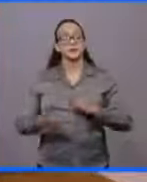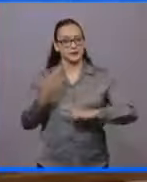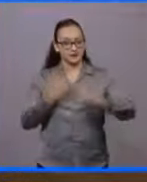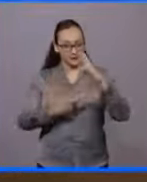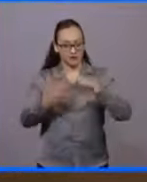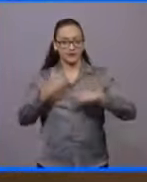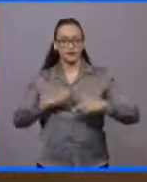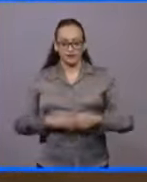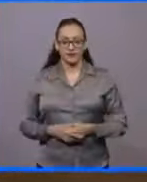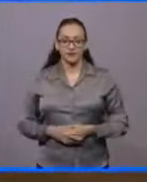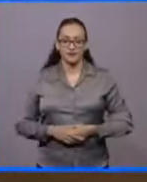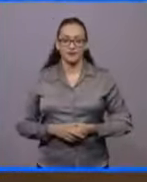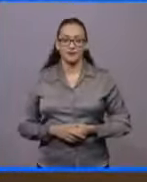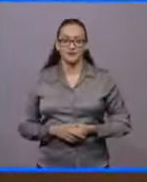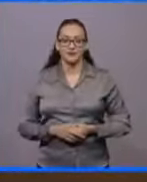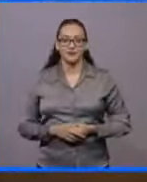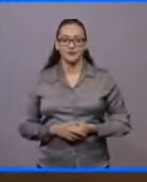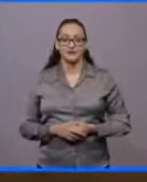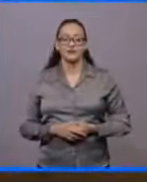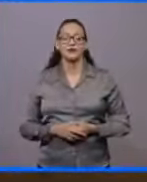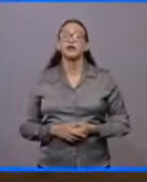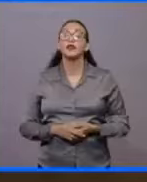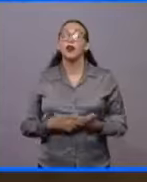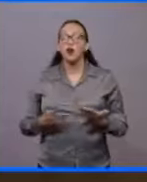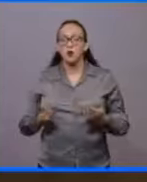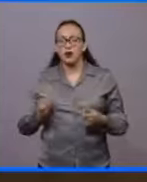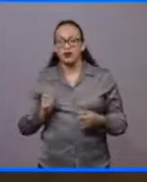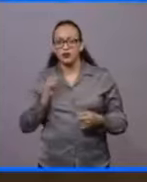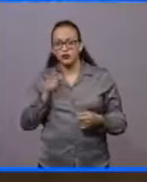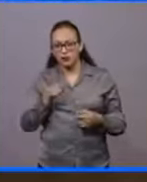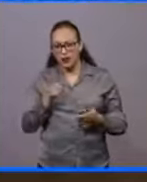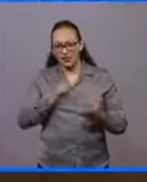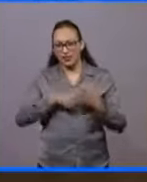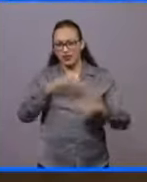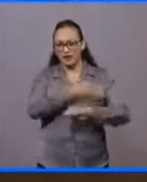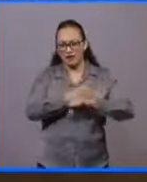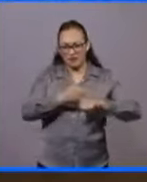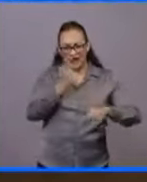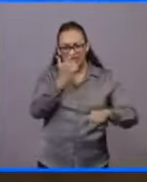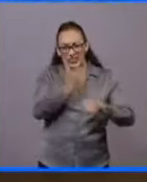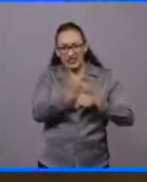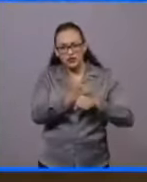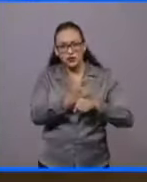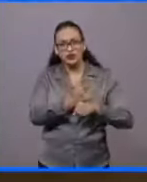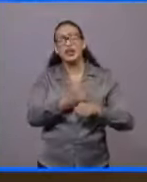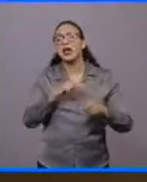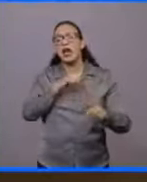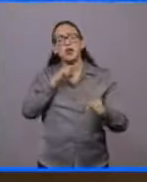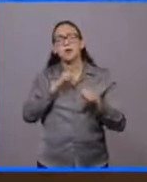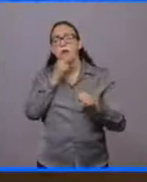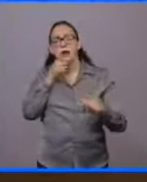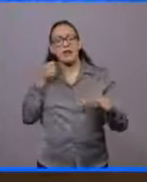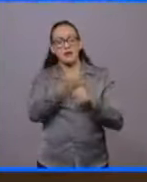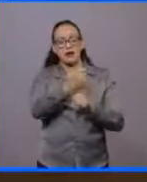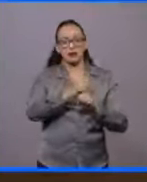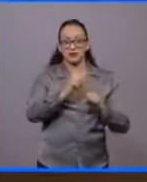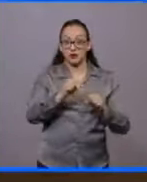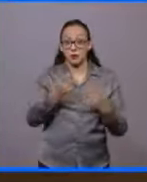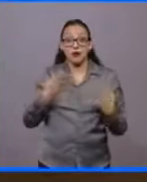Al regresar, la normalización de la violencia familiar impide que se denuncien este tipo de